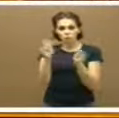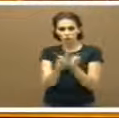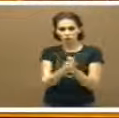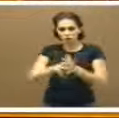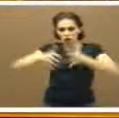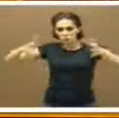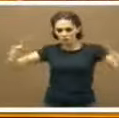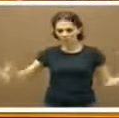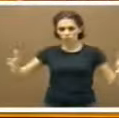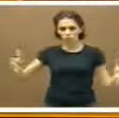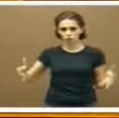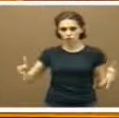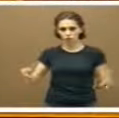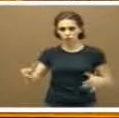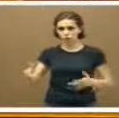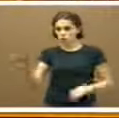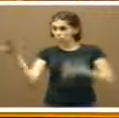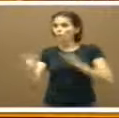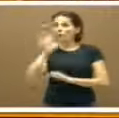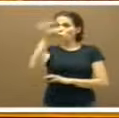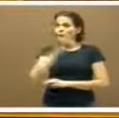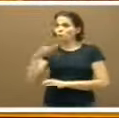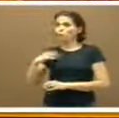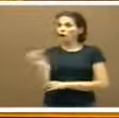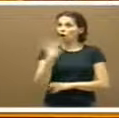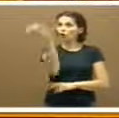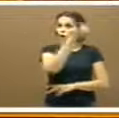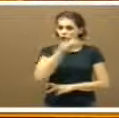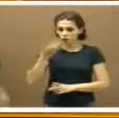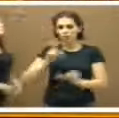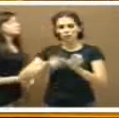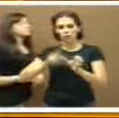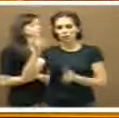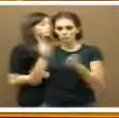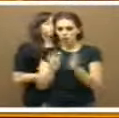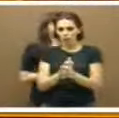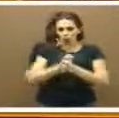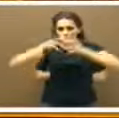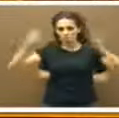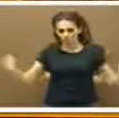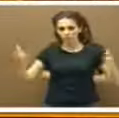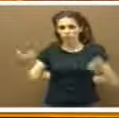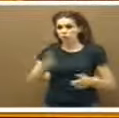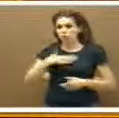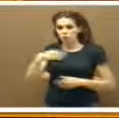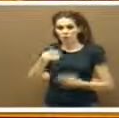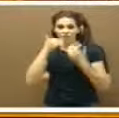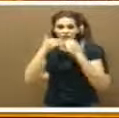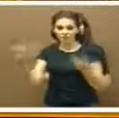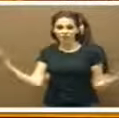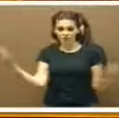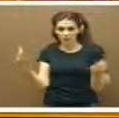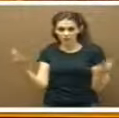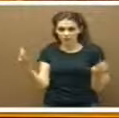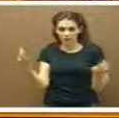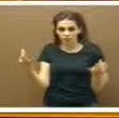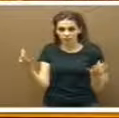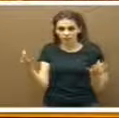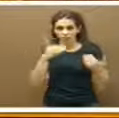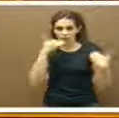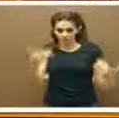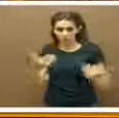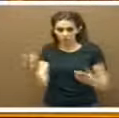concesionados en toda la geografía española para este ejercicio. Y esto ha sido posible porque el conjunto